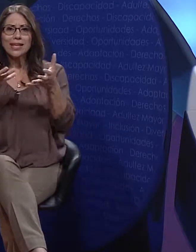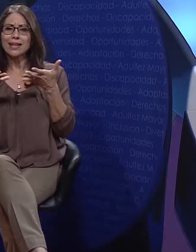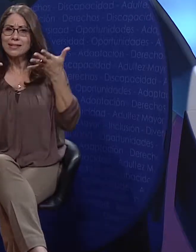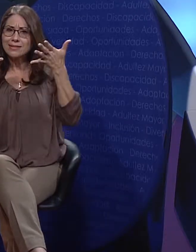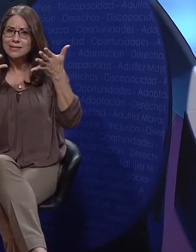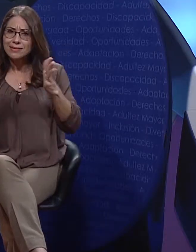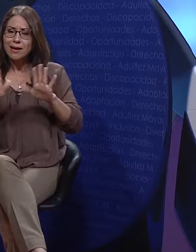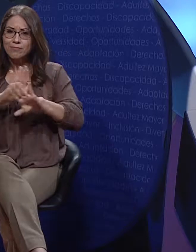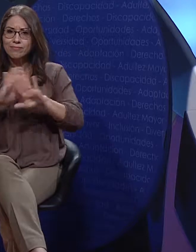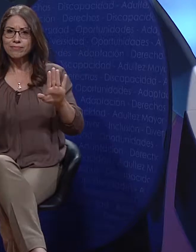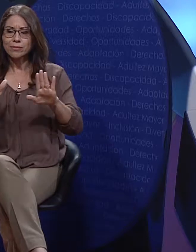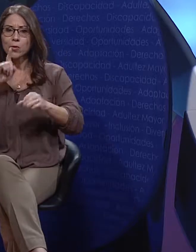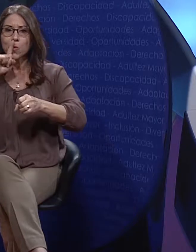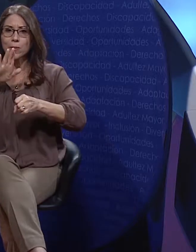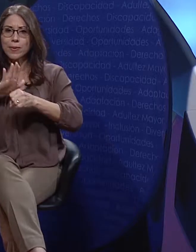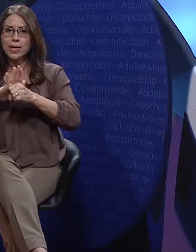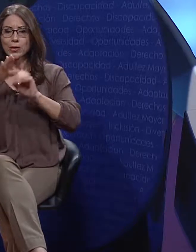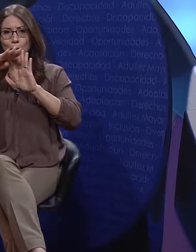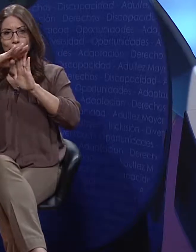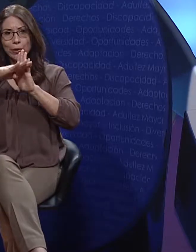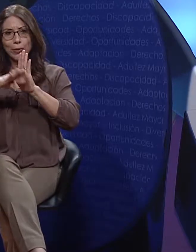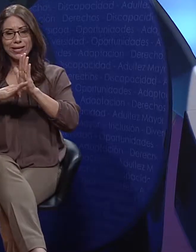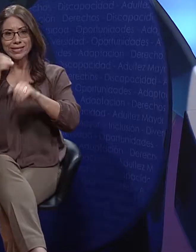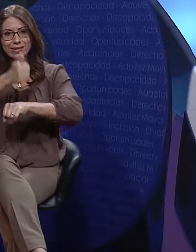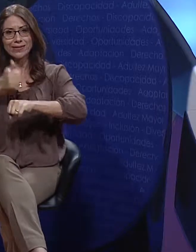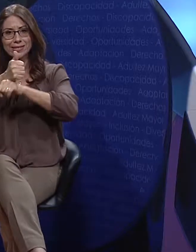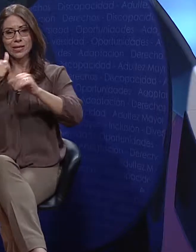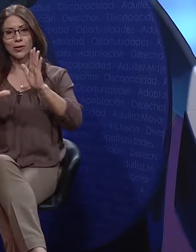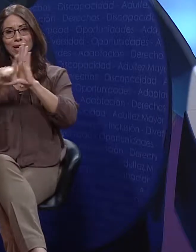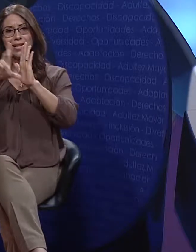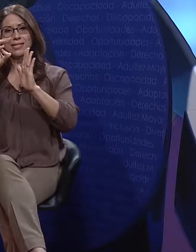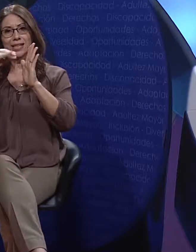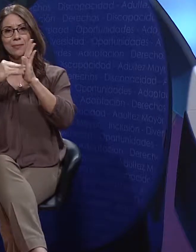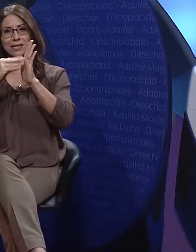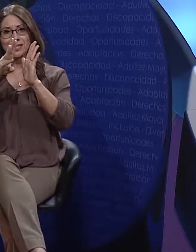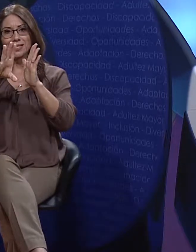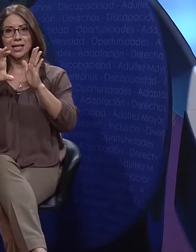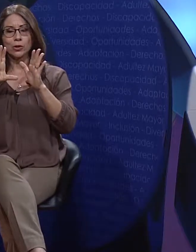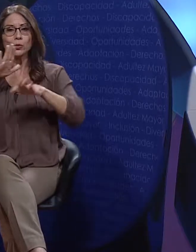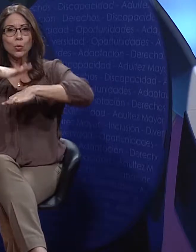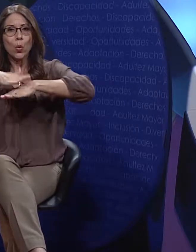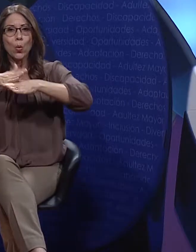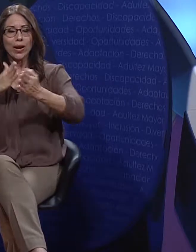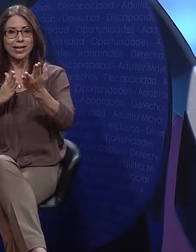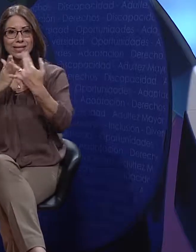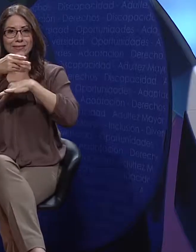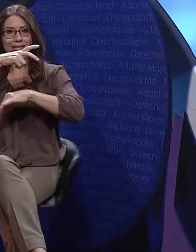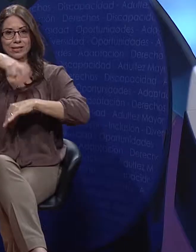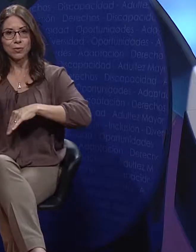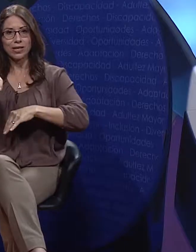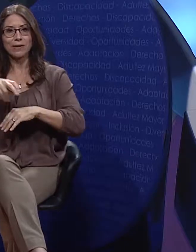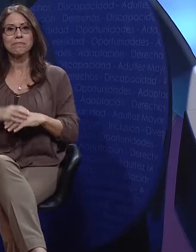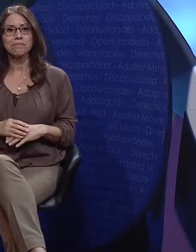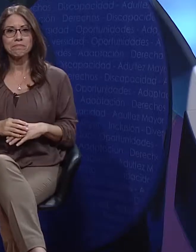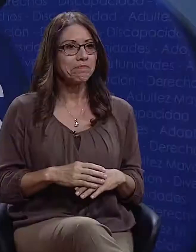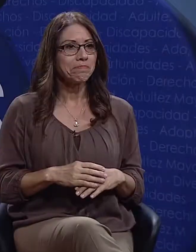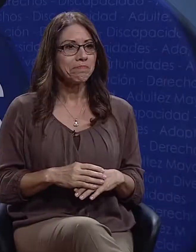vez por todas el cumplimiento de lo establecido en la Ley 7600 con respecto a la accesibilidad al